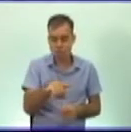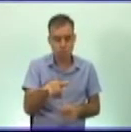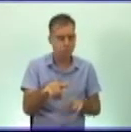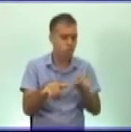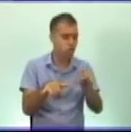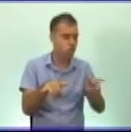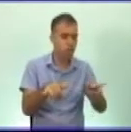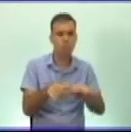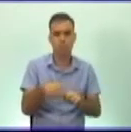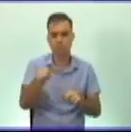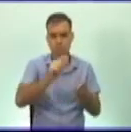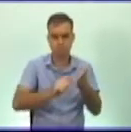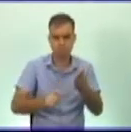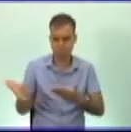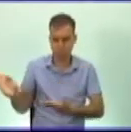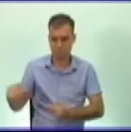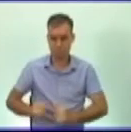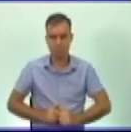tiempo para que puedan copiar.